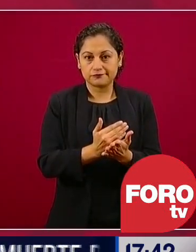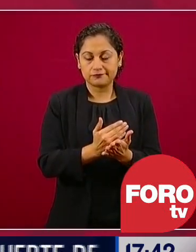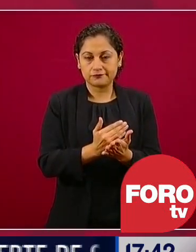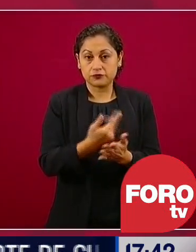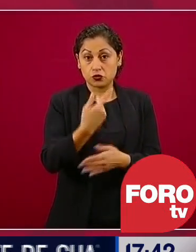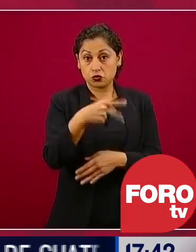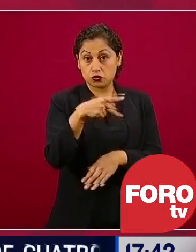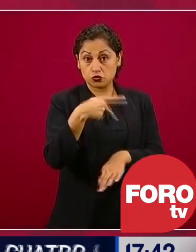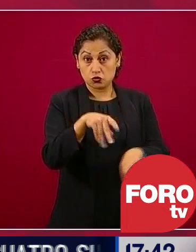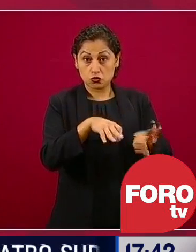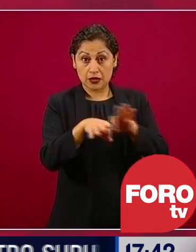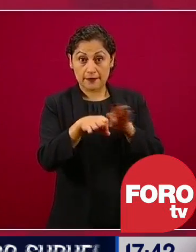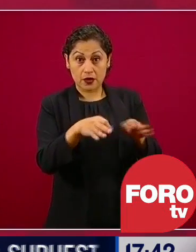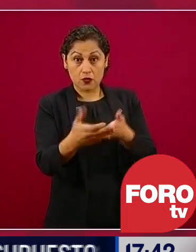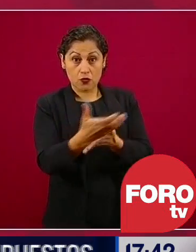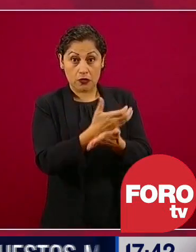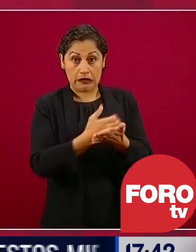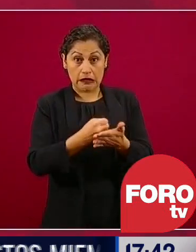salario.